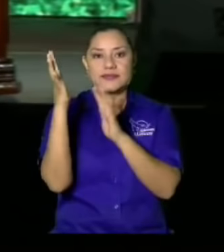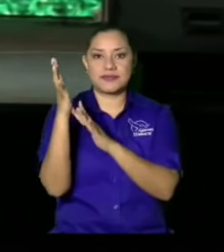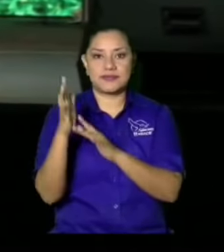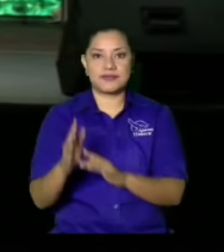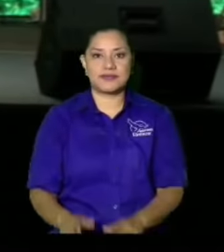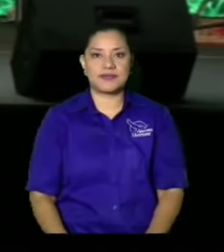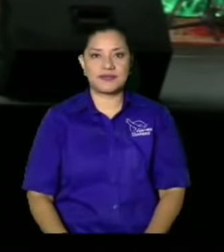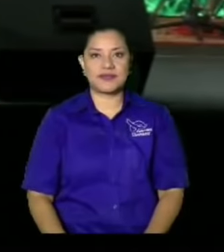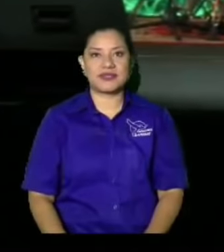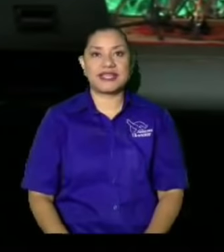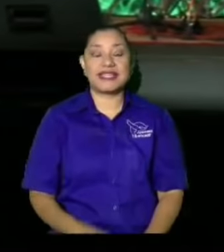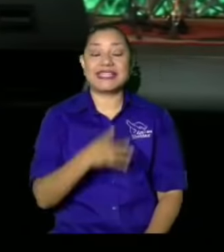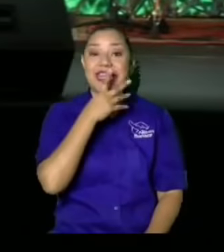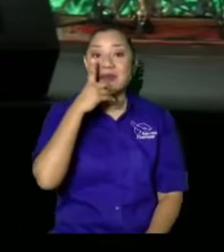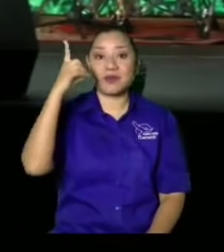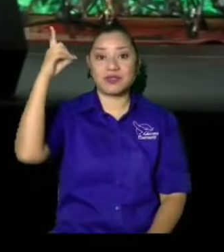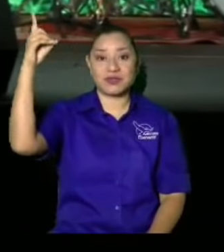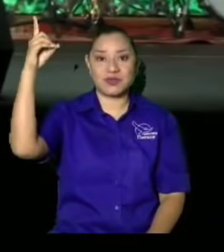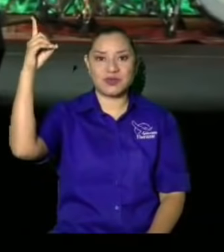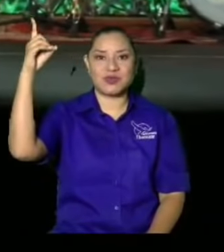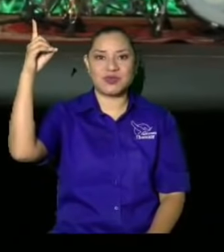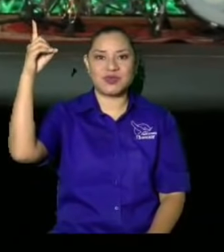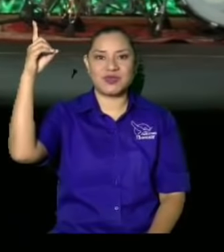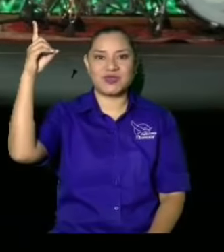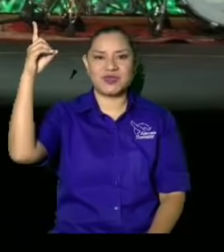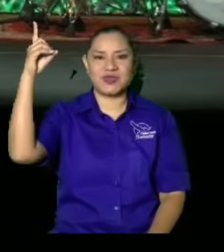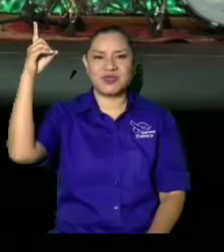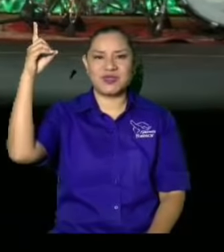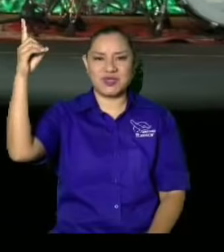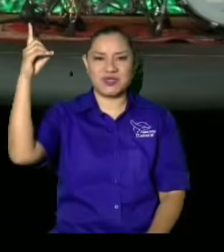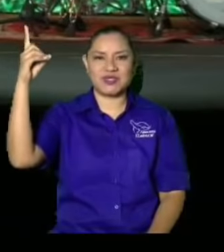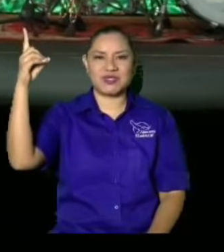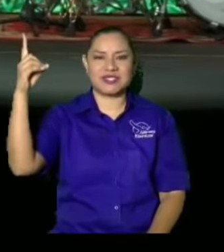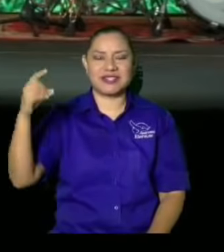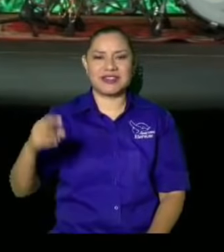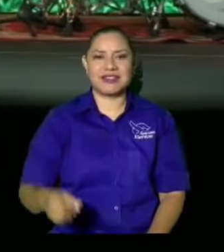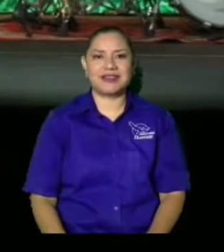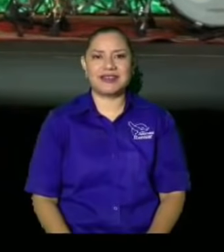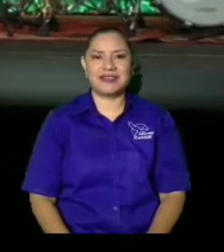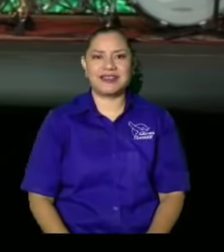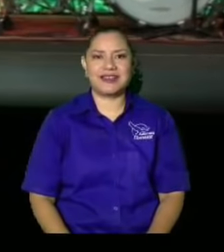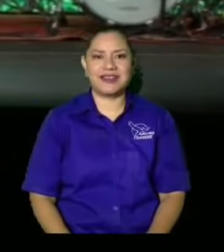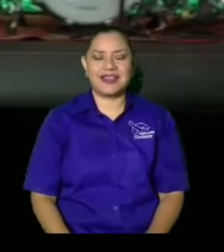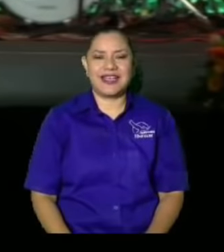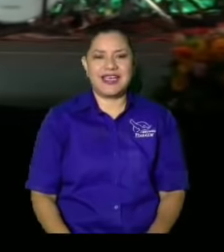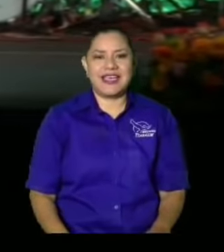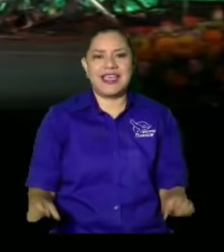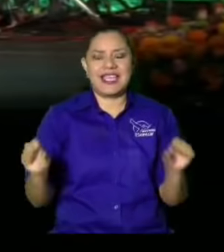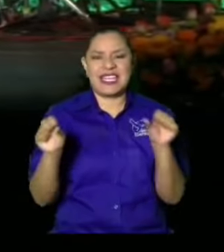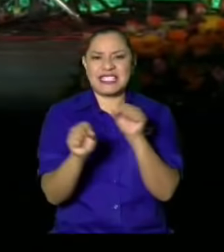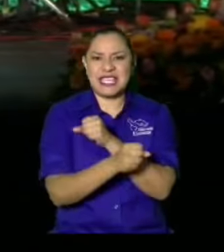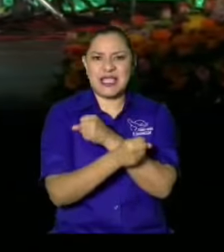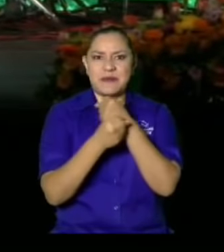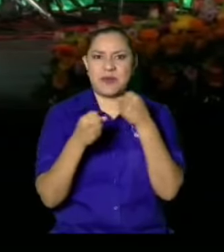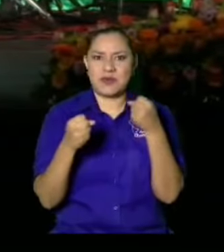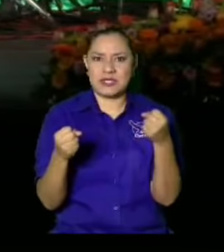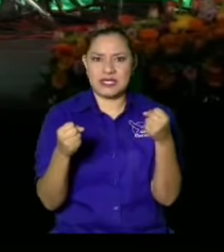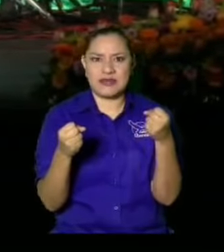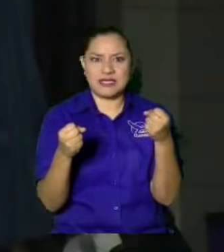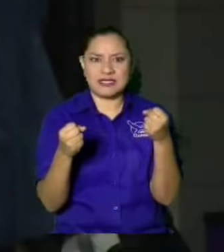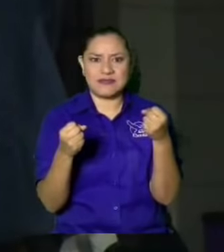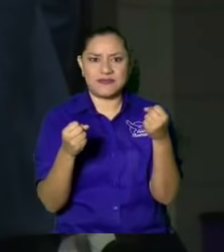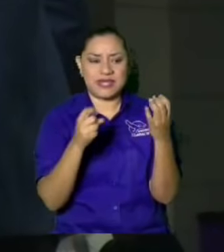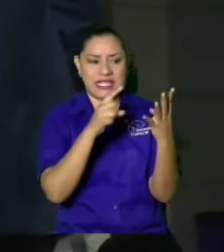Y como tenemos un Dios tan imposible, que habían cuatro grupos de soldados custodiando a un Pedro, pero lo